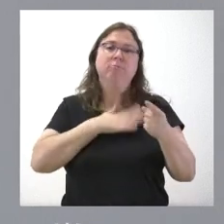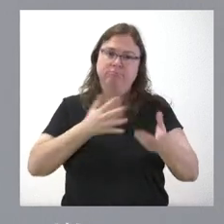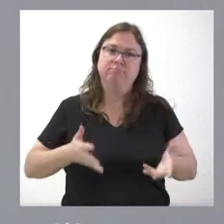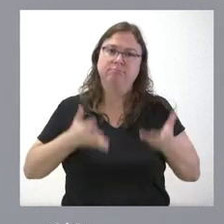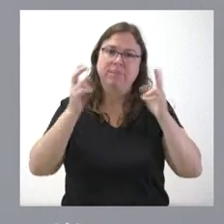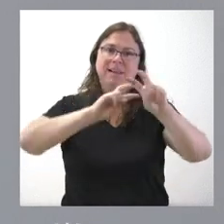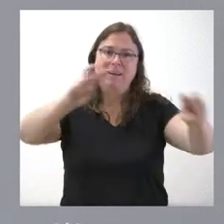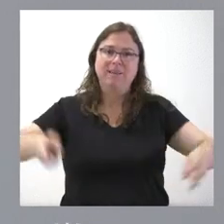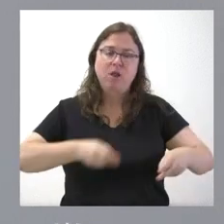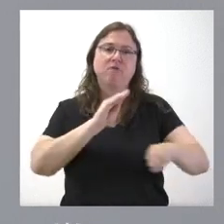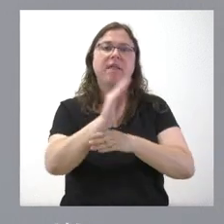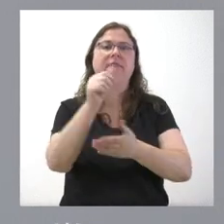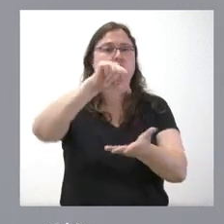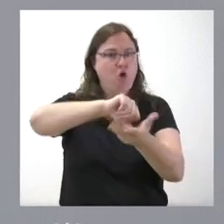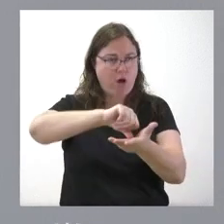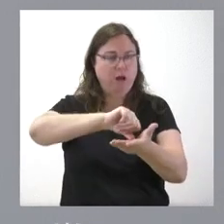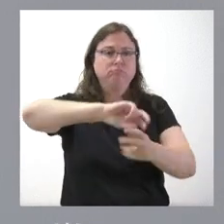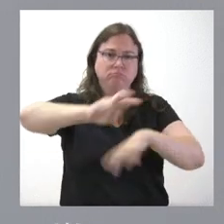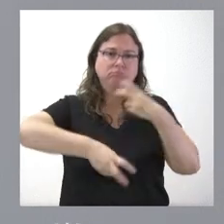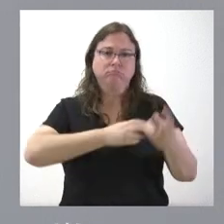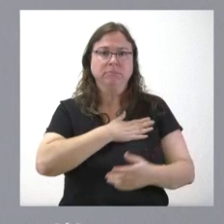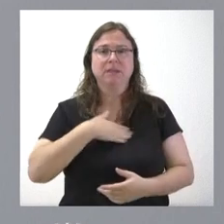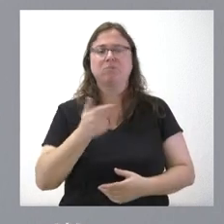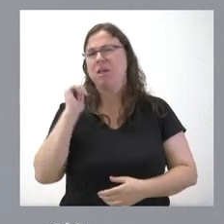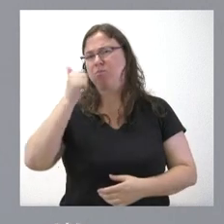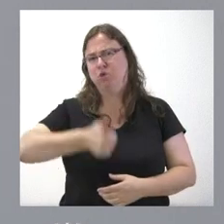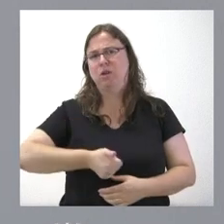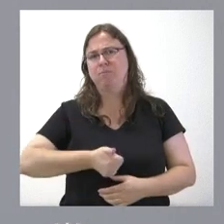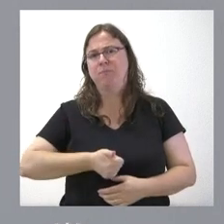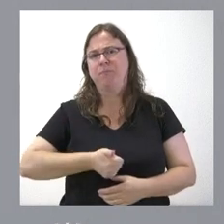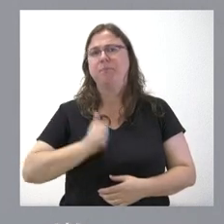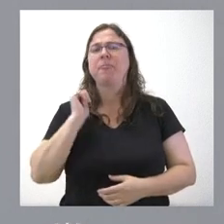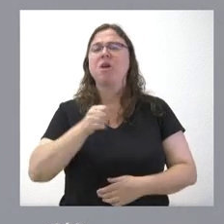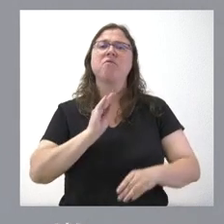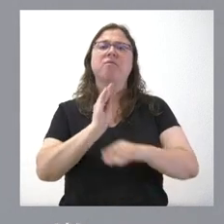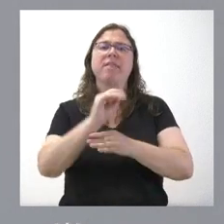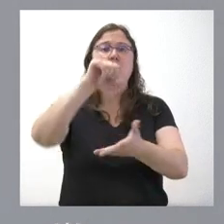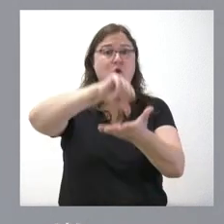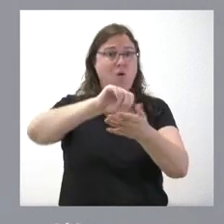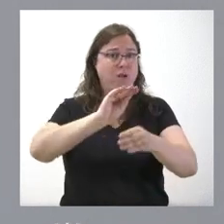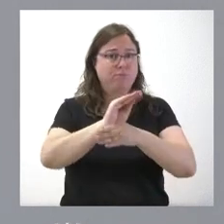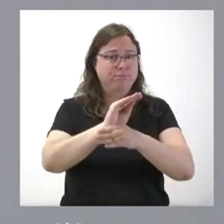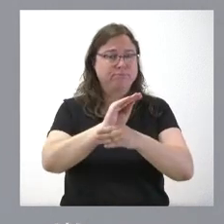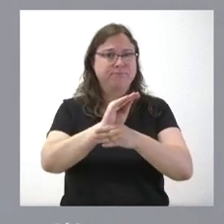reforma de la financiación local hay mucho tiempo ya que esta financiación local